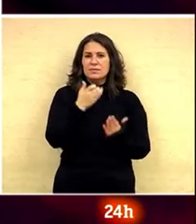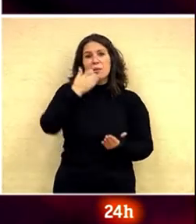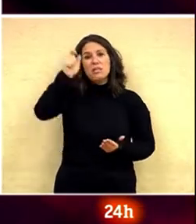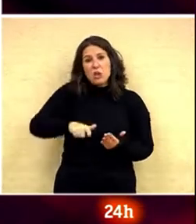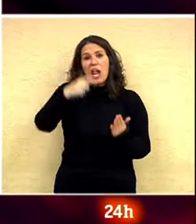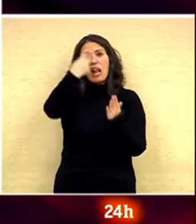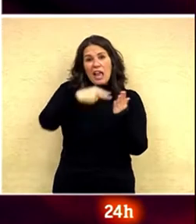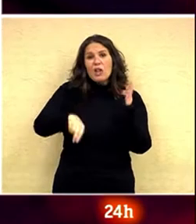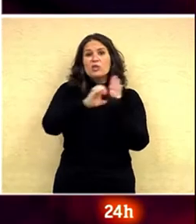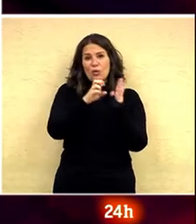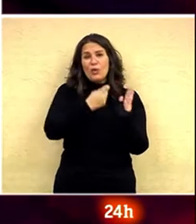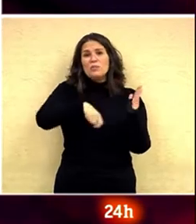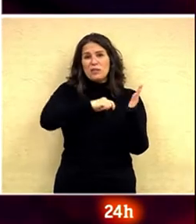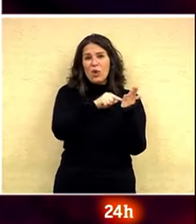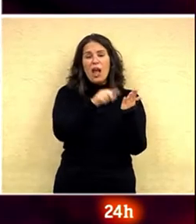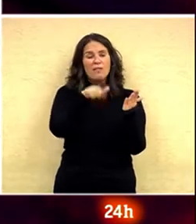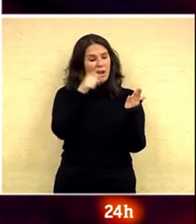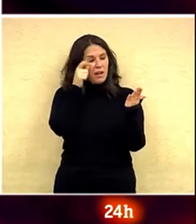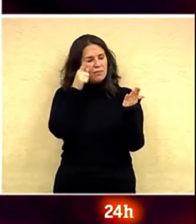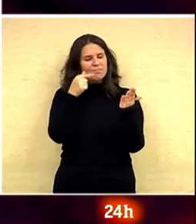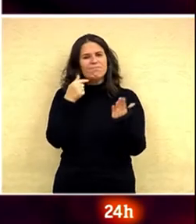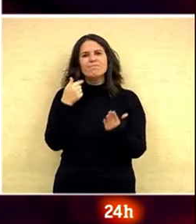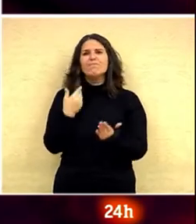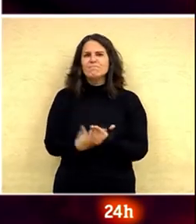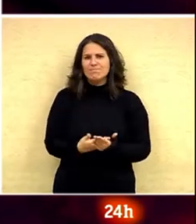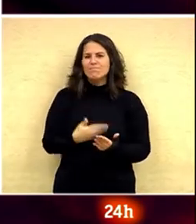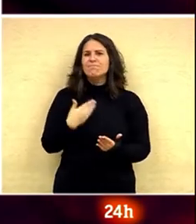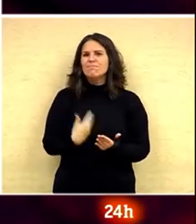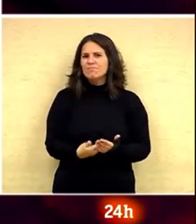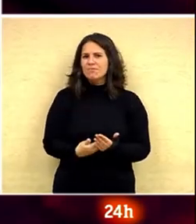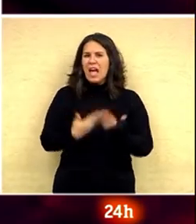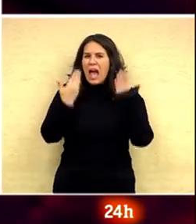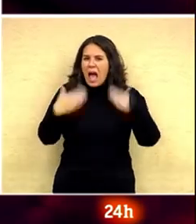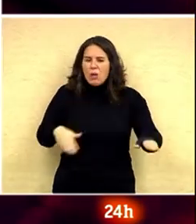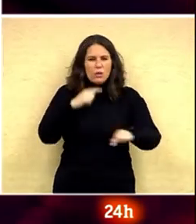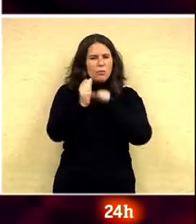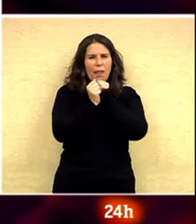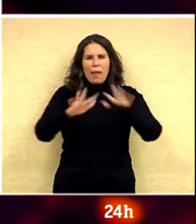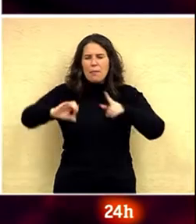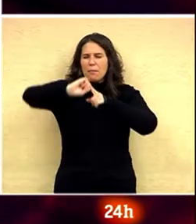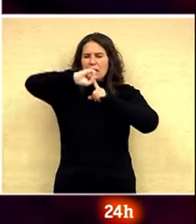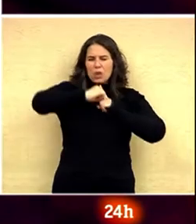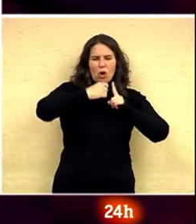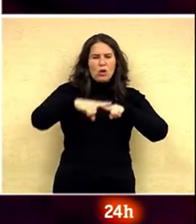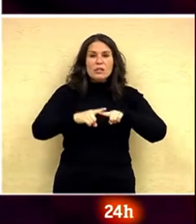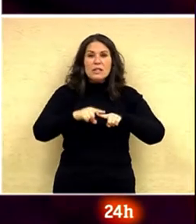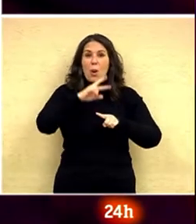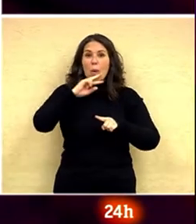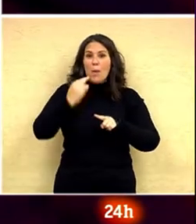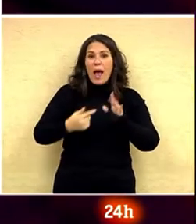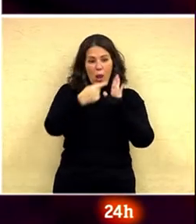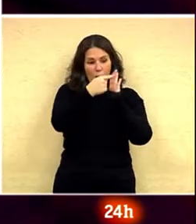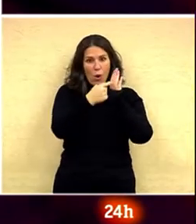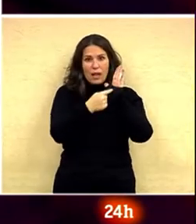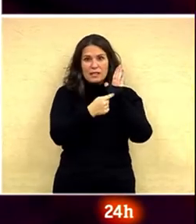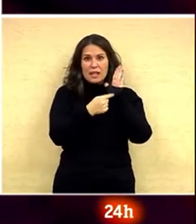Quien lea la Constitución española comprobará finalmente que incluso bajo la presión de la pandemia, los valores constitucionales